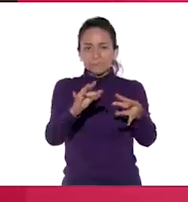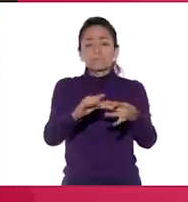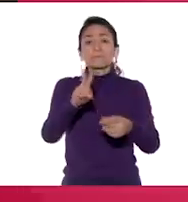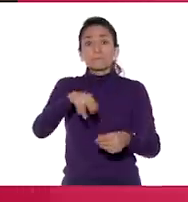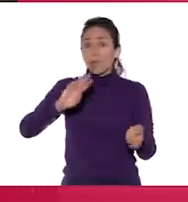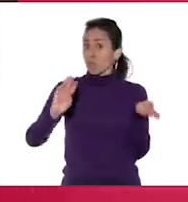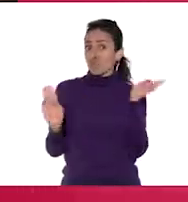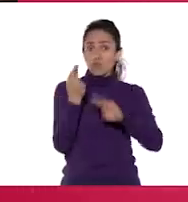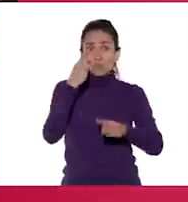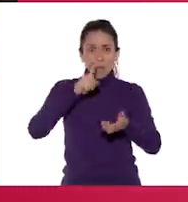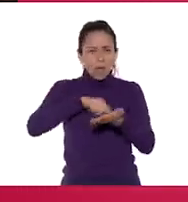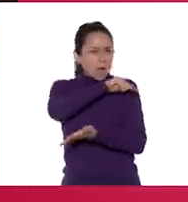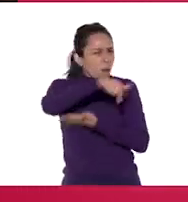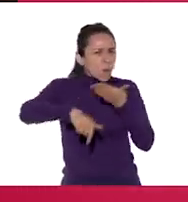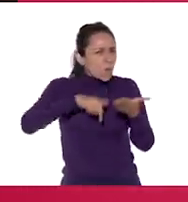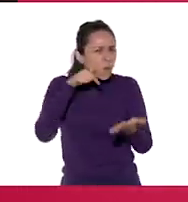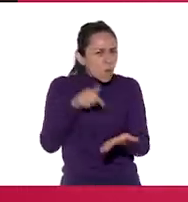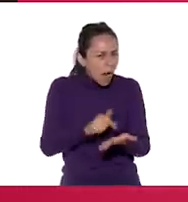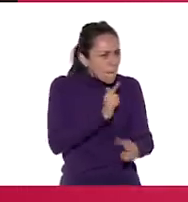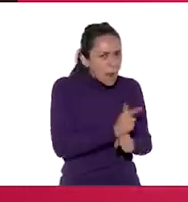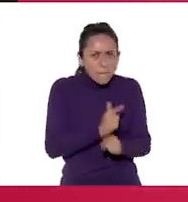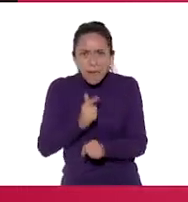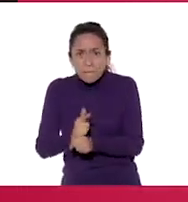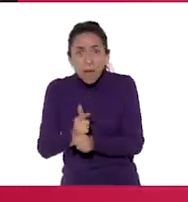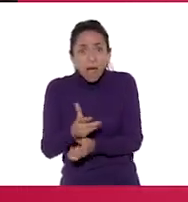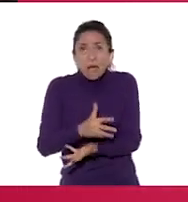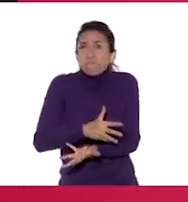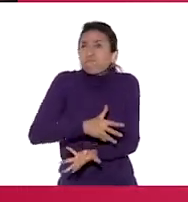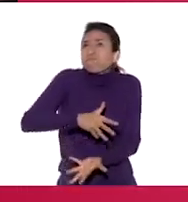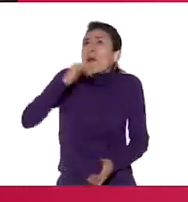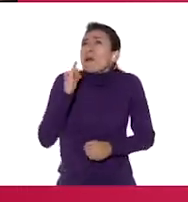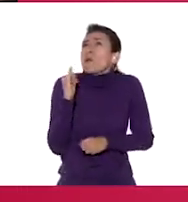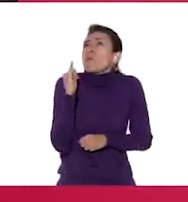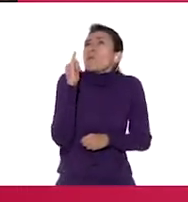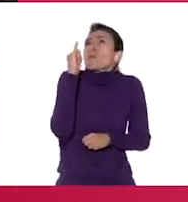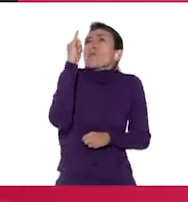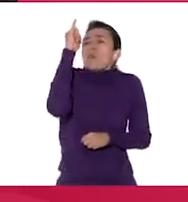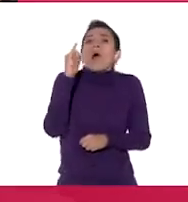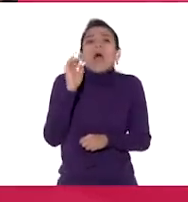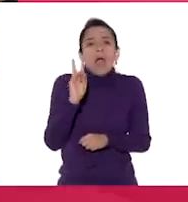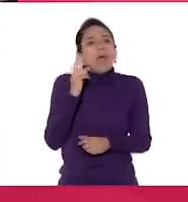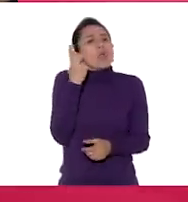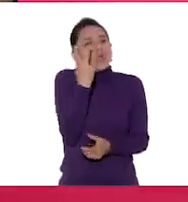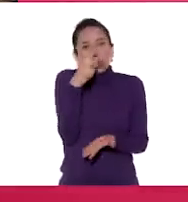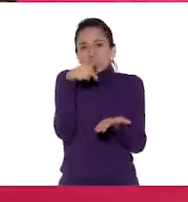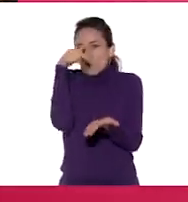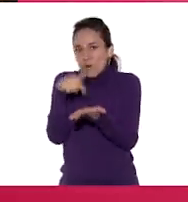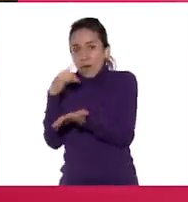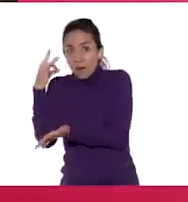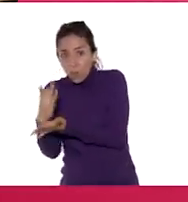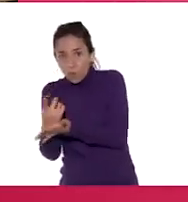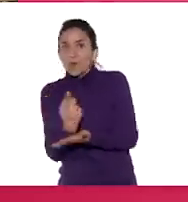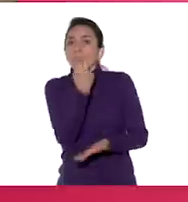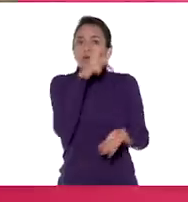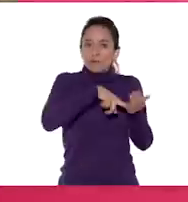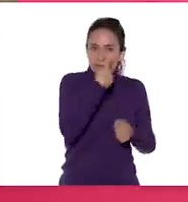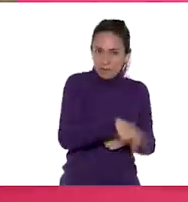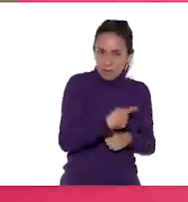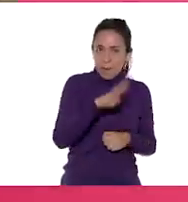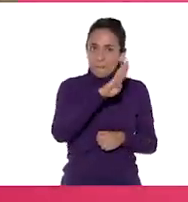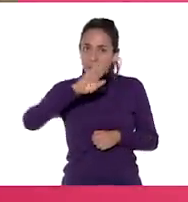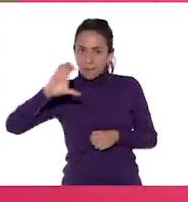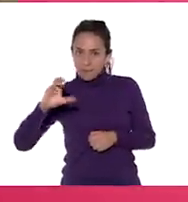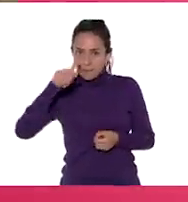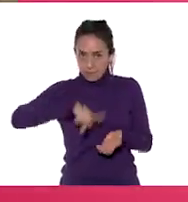en el mundo en donde se han encontrado hadrosaurios gigantes. Afortunadamente, 2 de esos lugares los tenemos aquí en México. Uno es Baja California